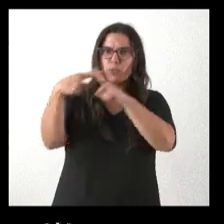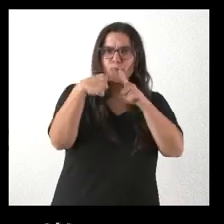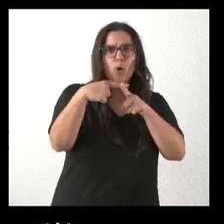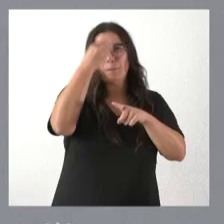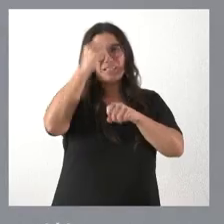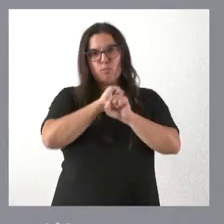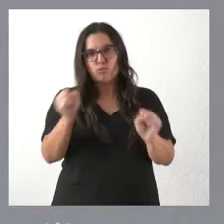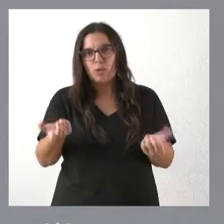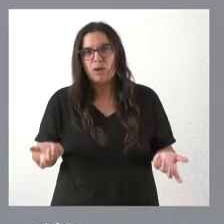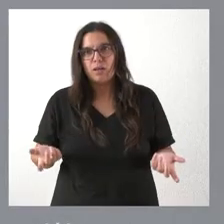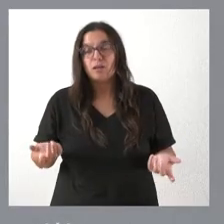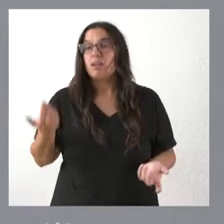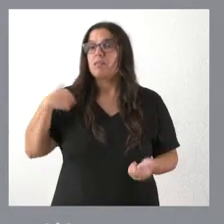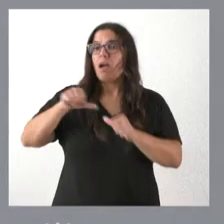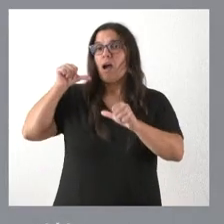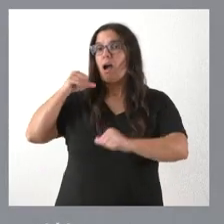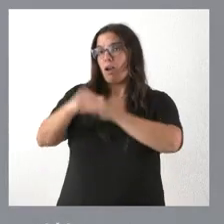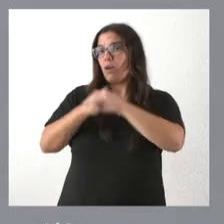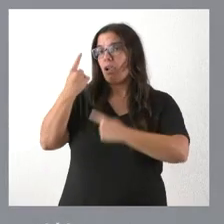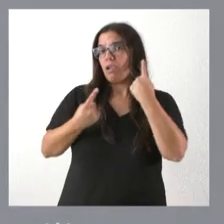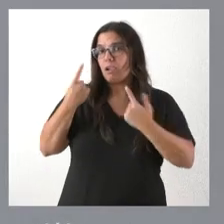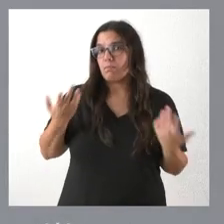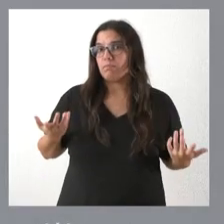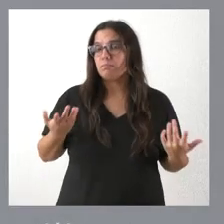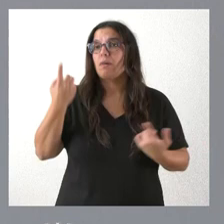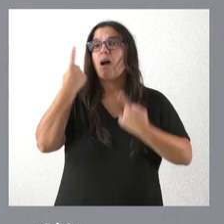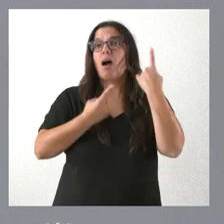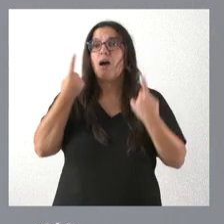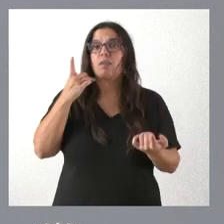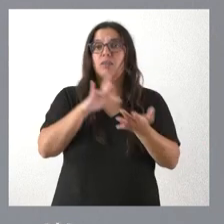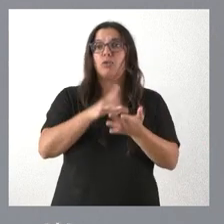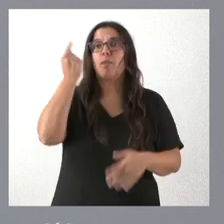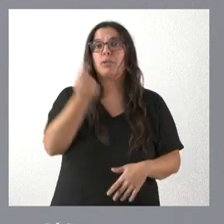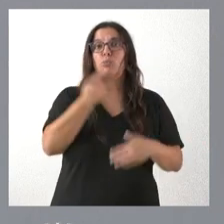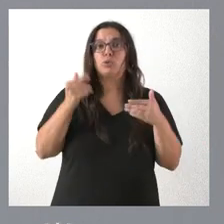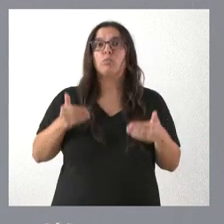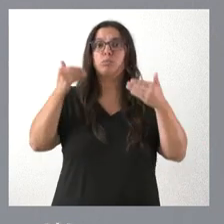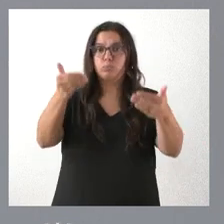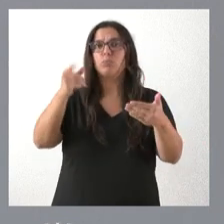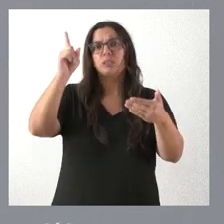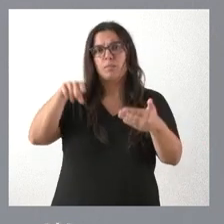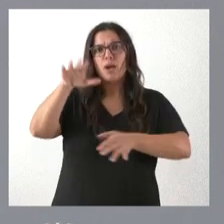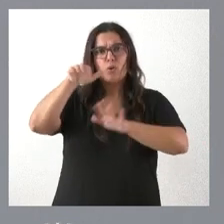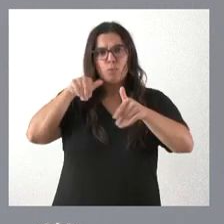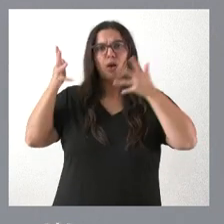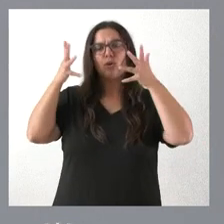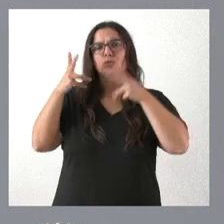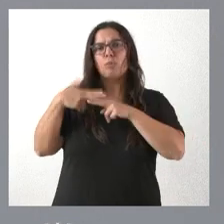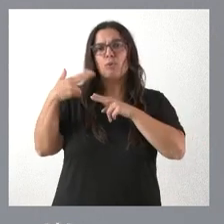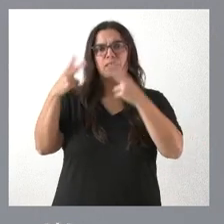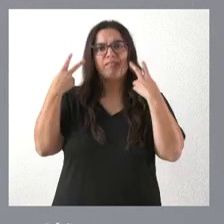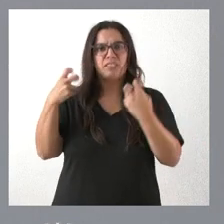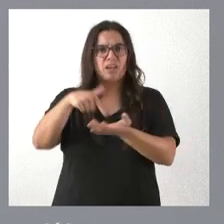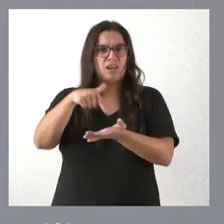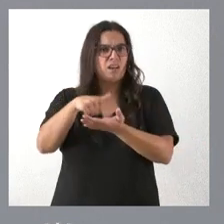imposible Ya lo ha hecho alguna vez Es decir ya en alguna vez que hemos tenido programas presupuestaria ha habido también consejo de política fiscal